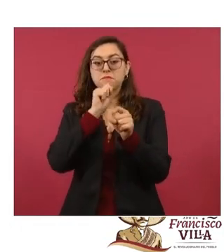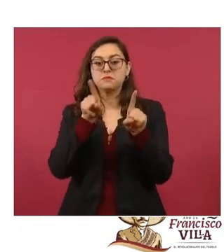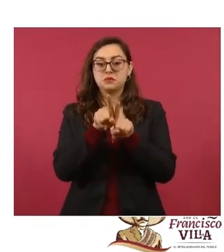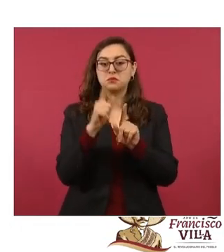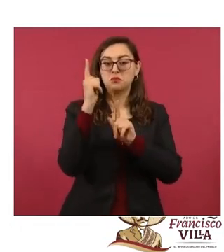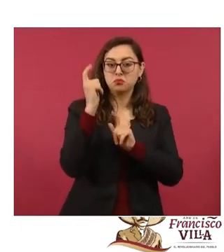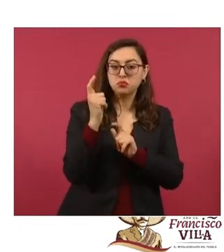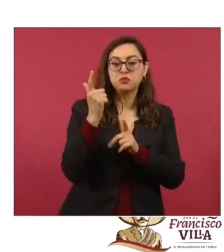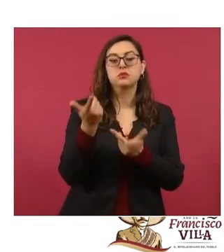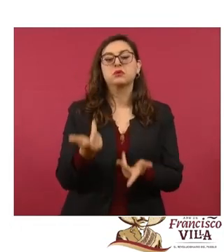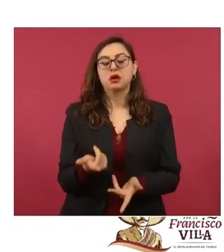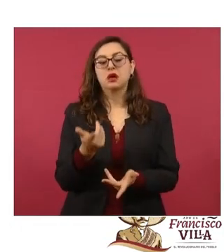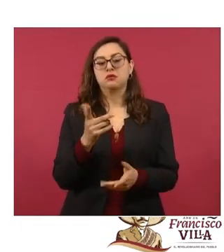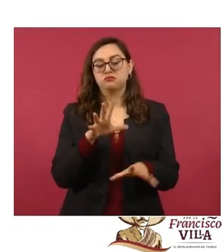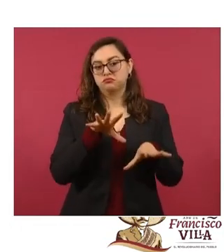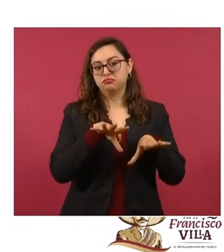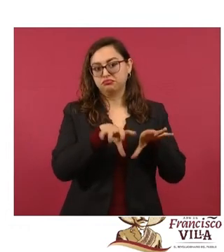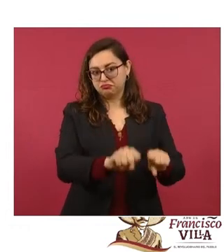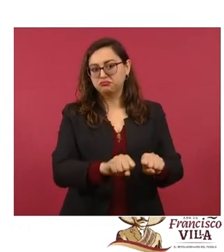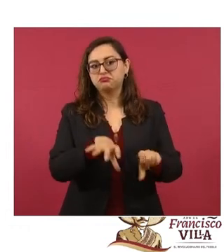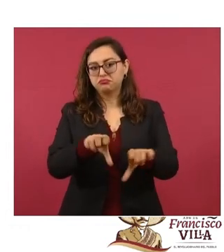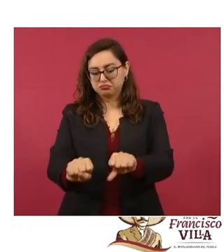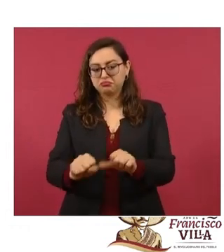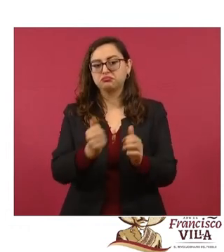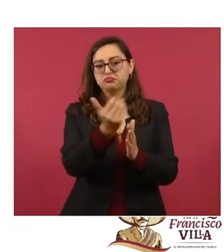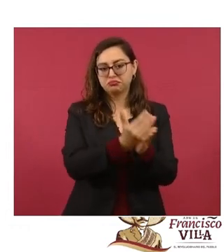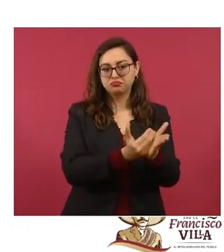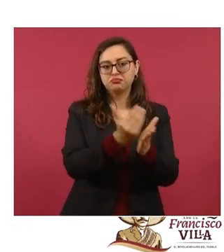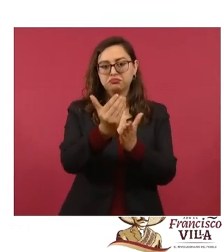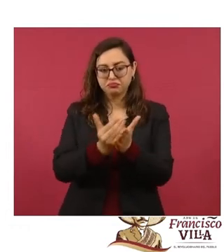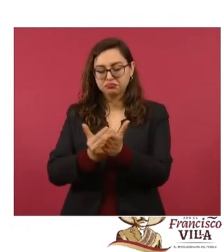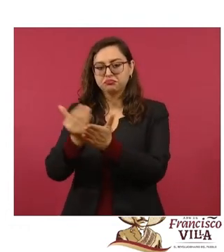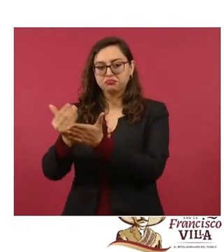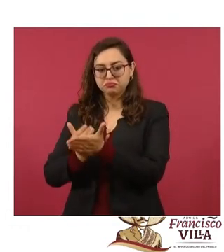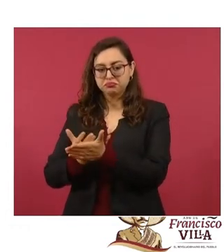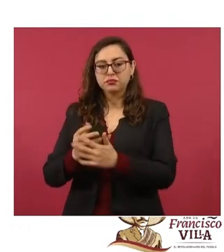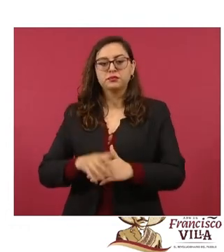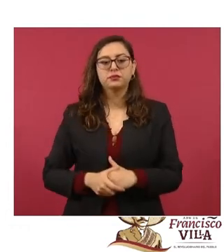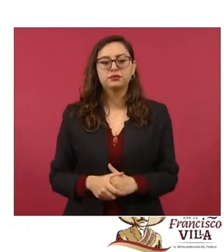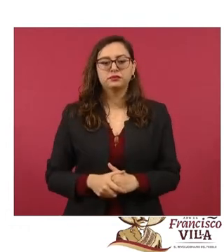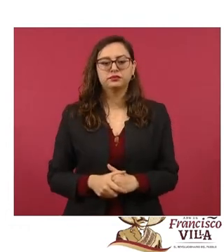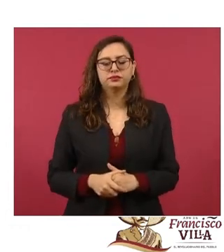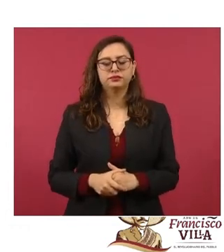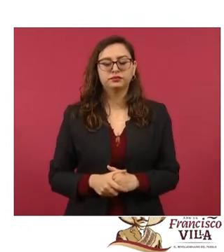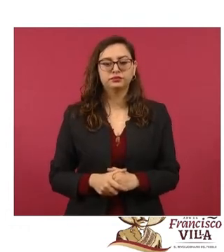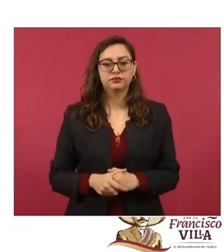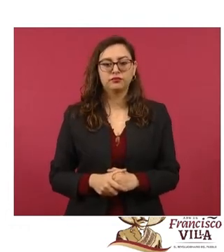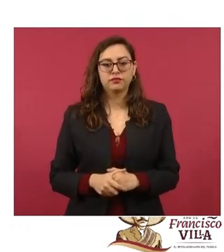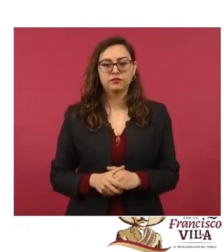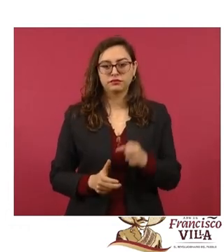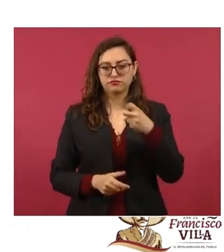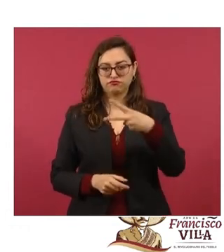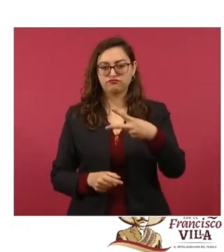Delitos patrimonio, patrimoniales, también. Adelante.